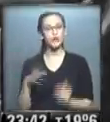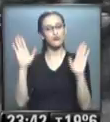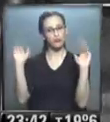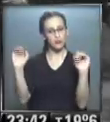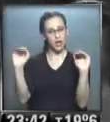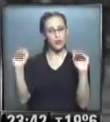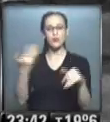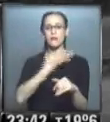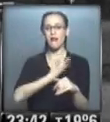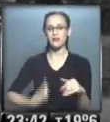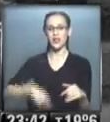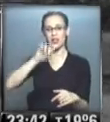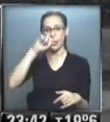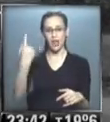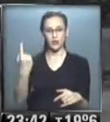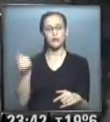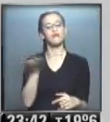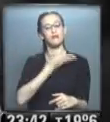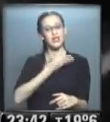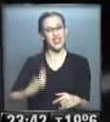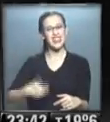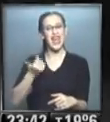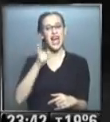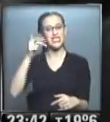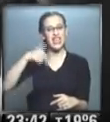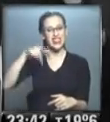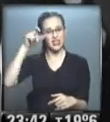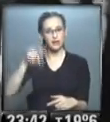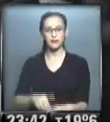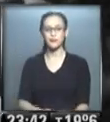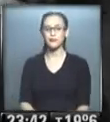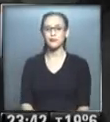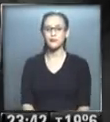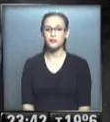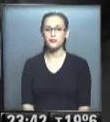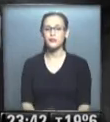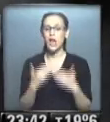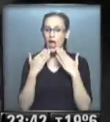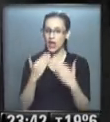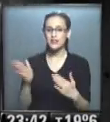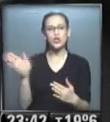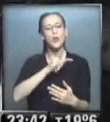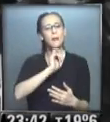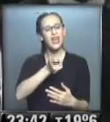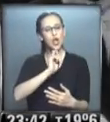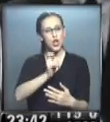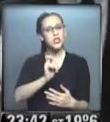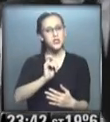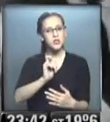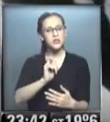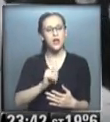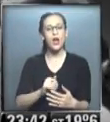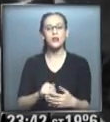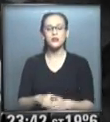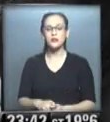señor presidente de la nación y el presidente Allende. Señor, quiero agradecerles a ustedes, los periodistas, toda la deferencia, la atención que han tenido